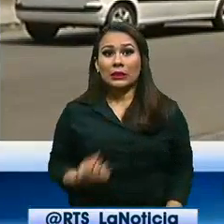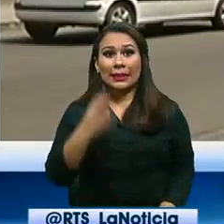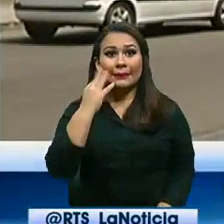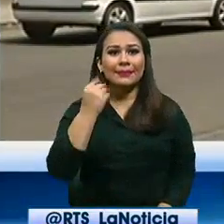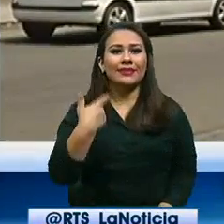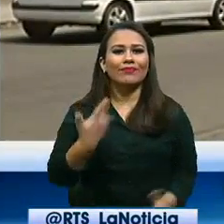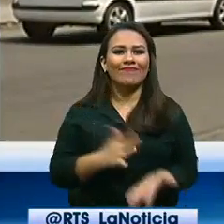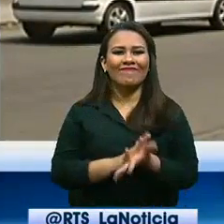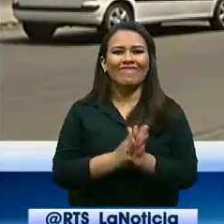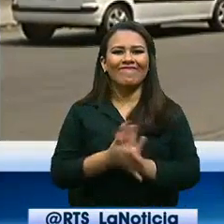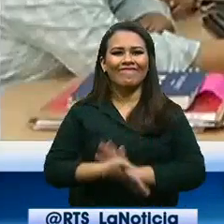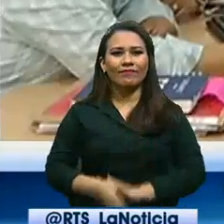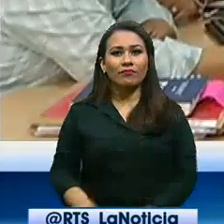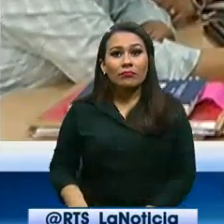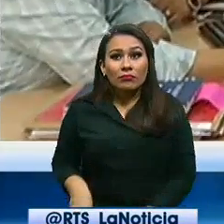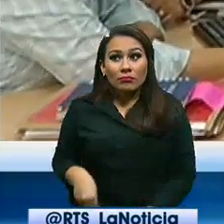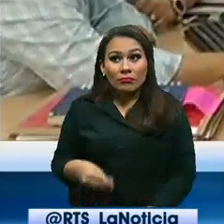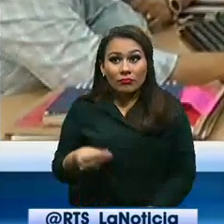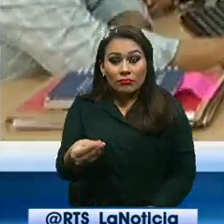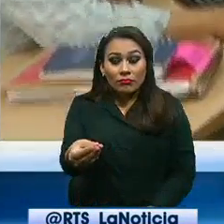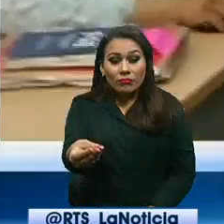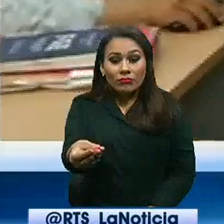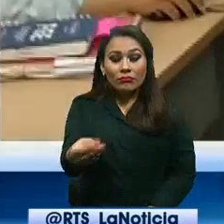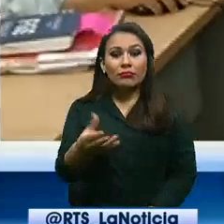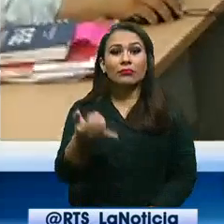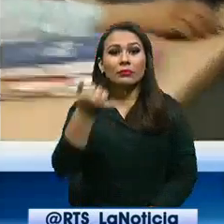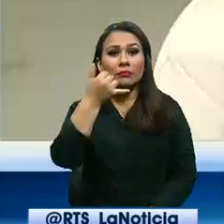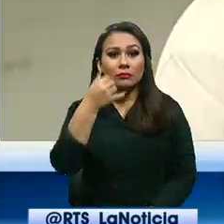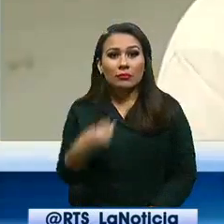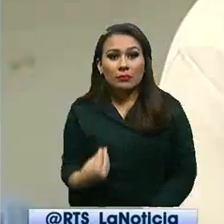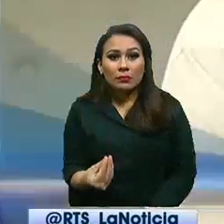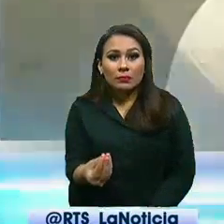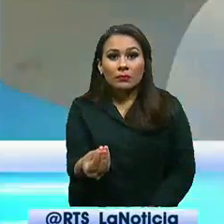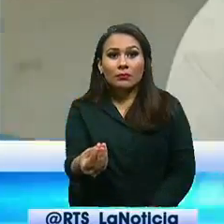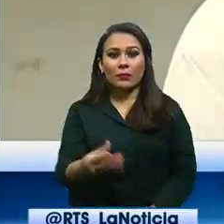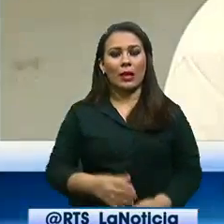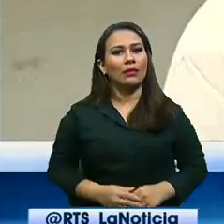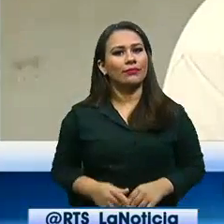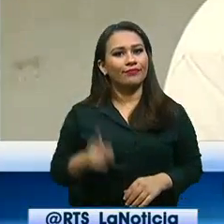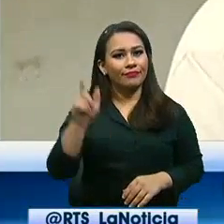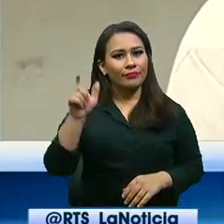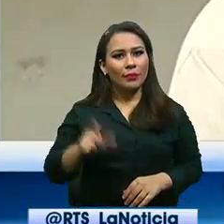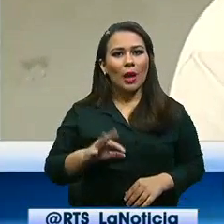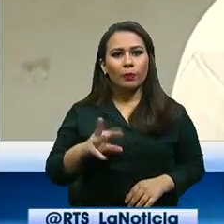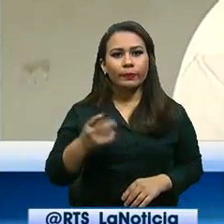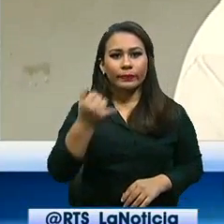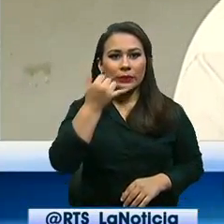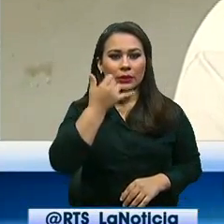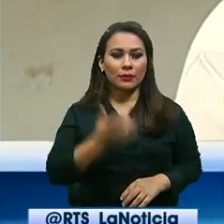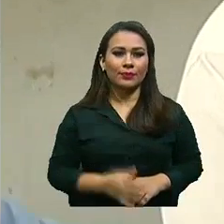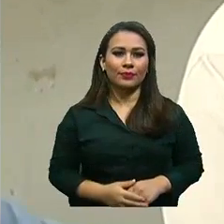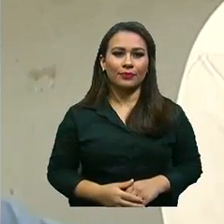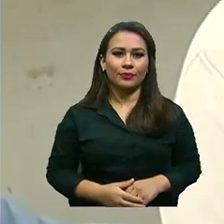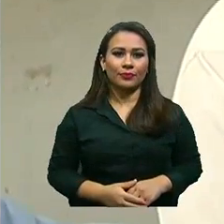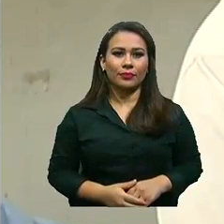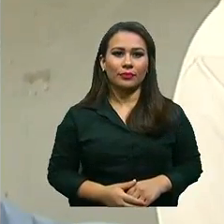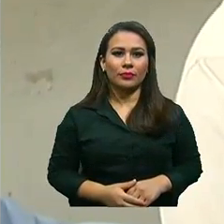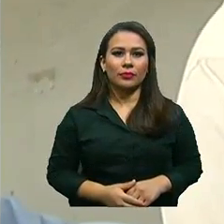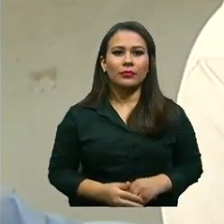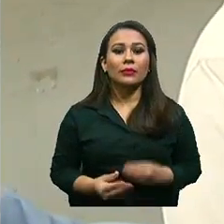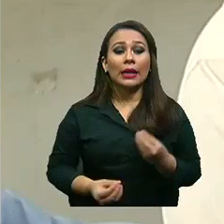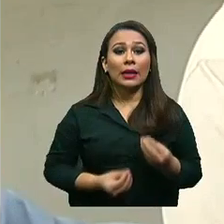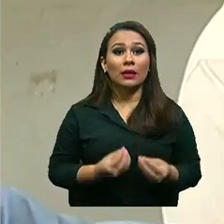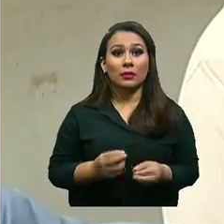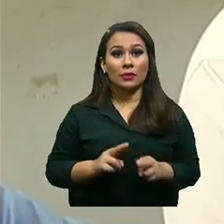experiencia, se podría decir así, se acercó y le entregó. Le han sustraído un teléfono celular, para lo cual han utilizado